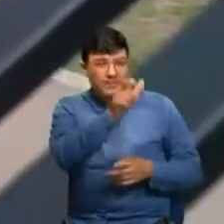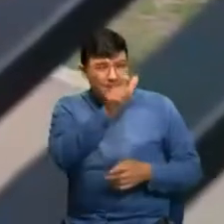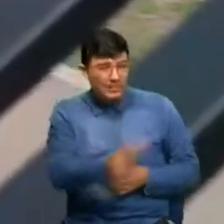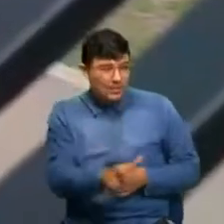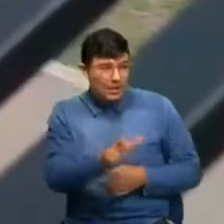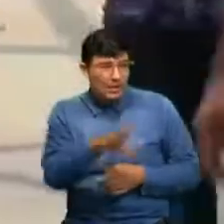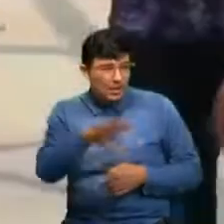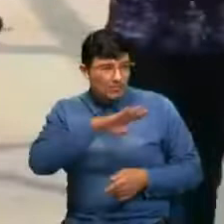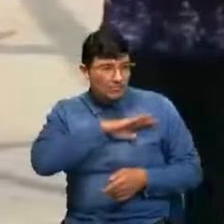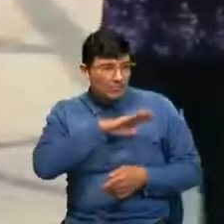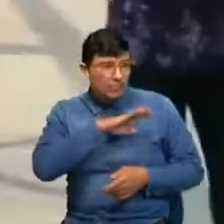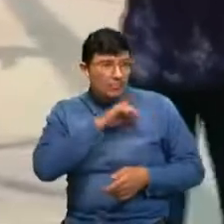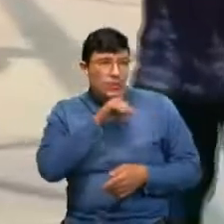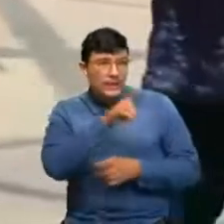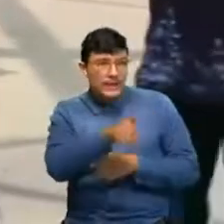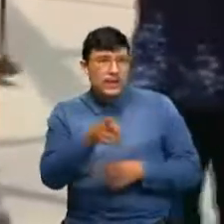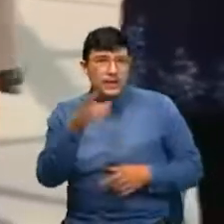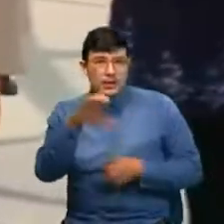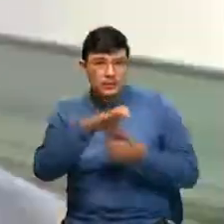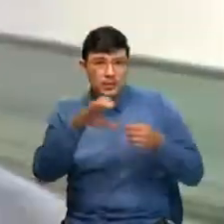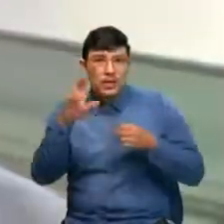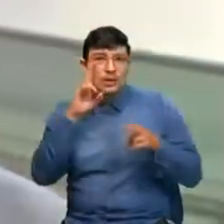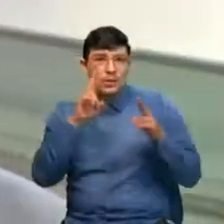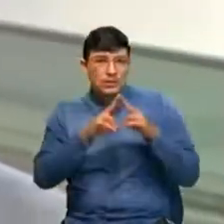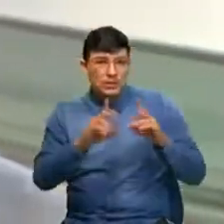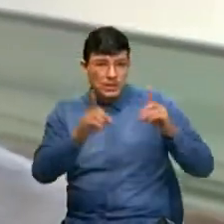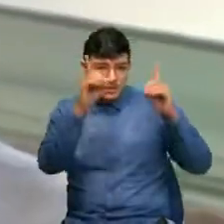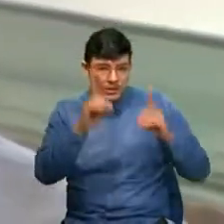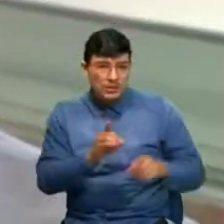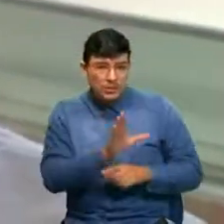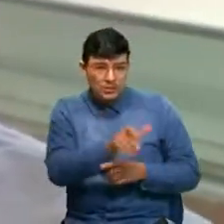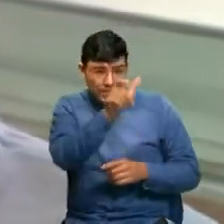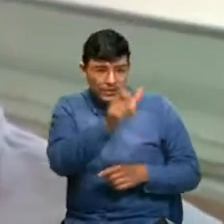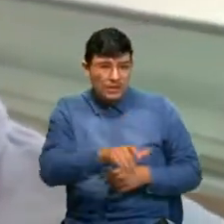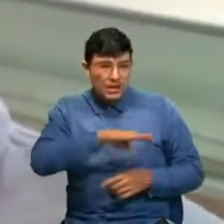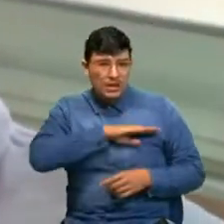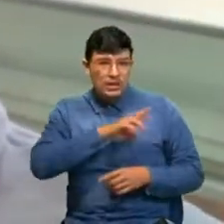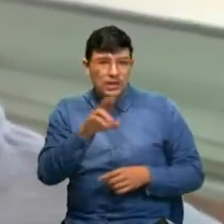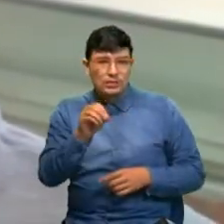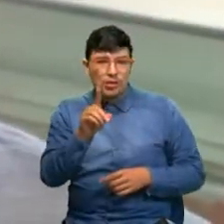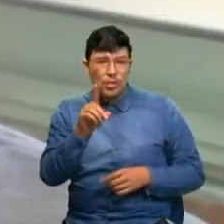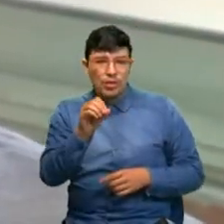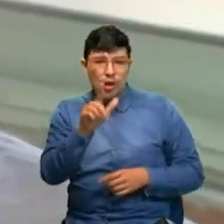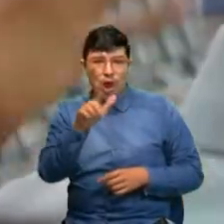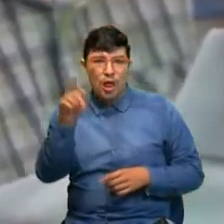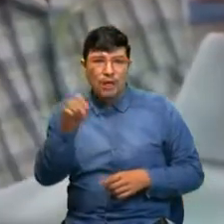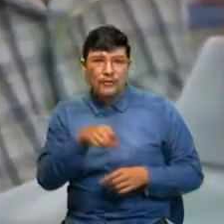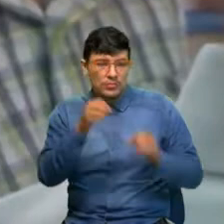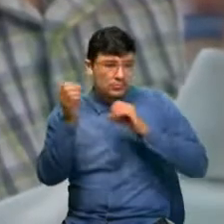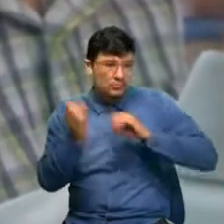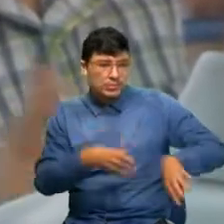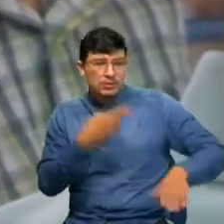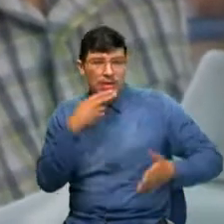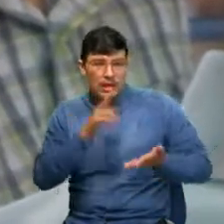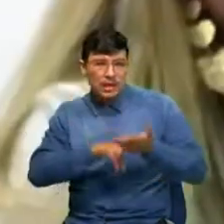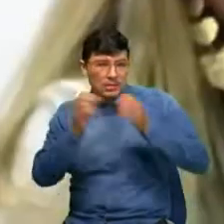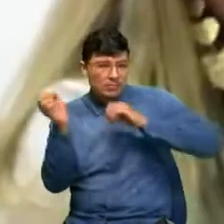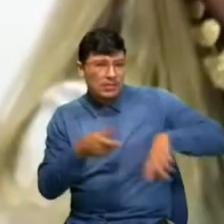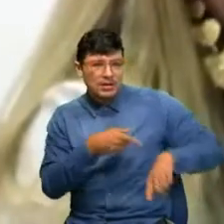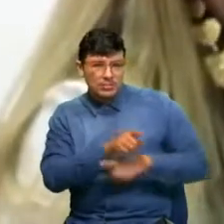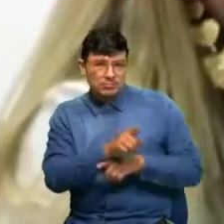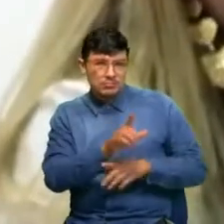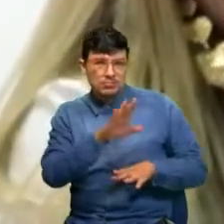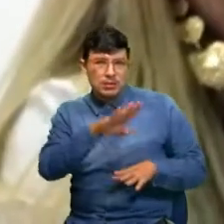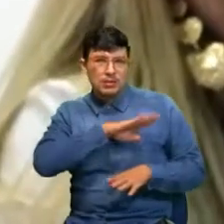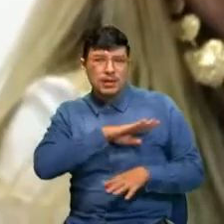Hernández. La ciudad ha conocido la decisión del alcalde, ingeniero Rodolfo, de presentar renuncia irrevocable a su cargo.